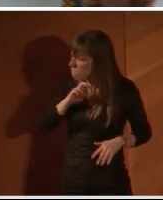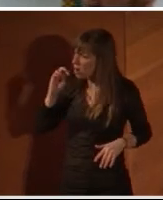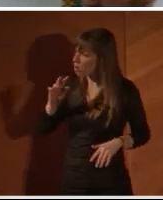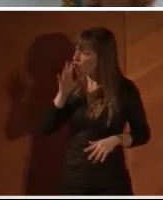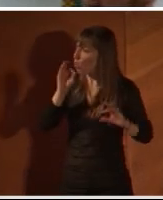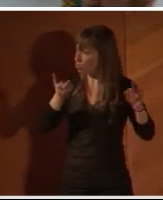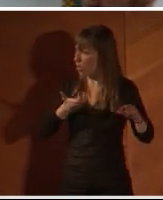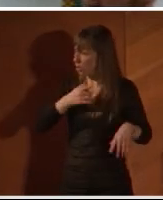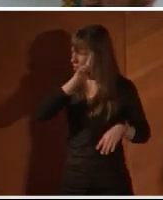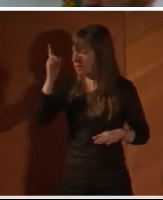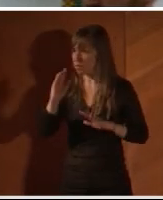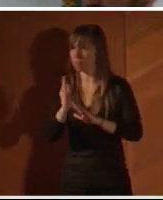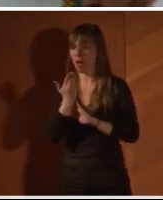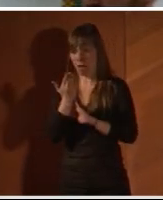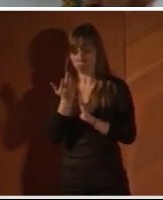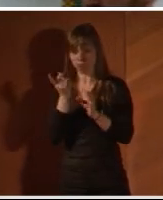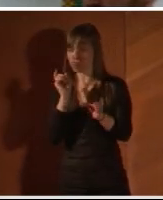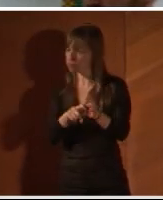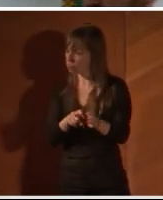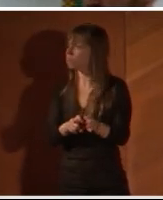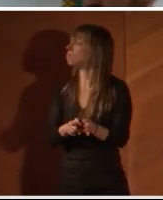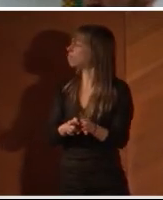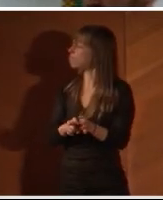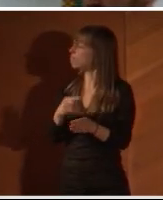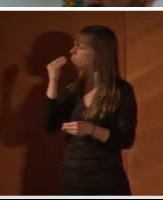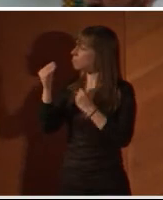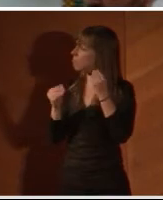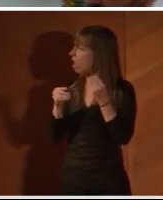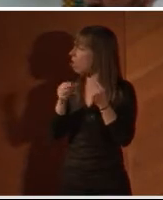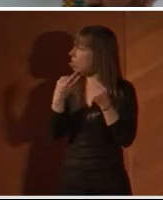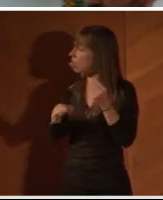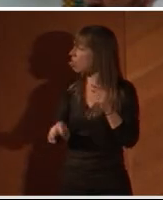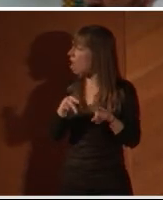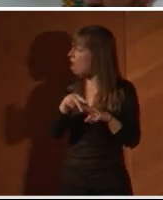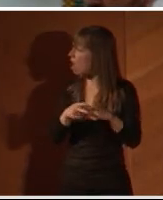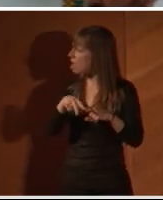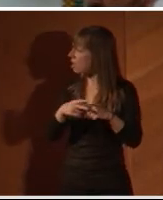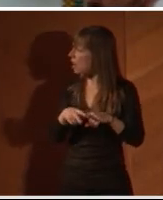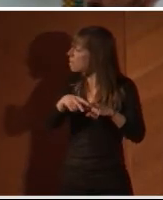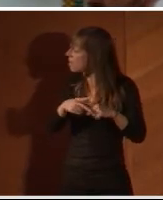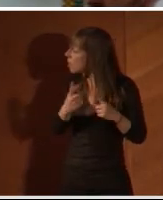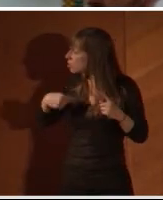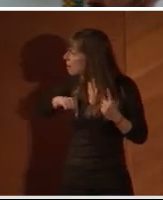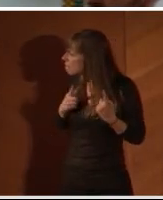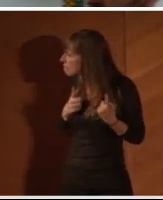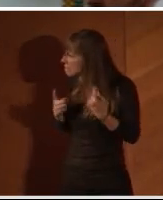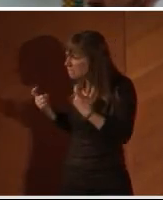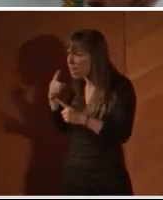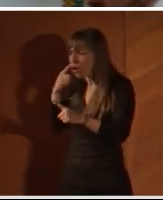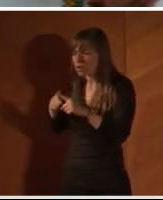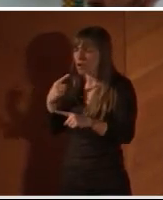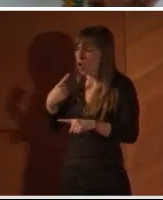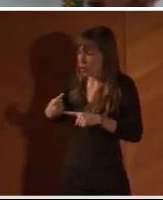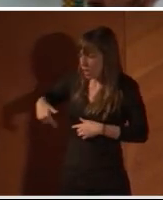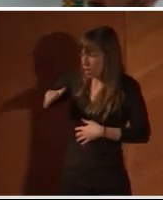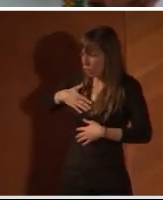propuso participar en ella, vimos una herramienta pues muy necesaria para muchas de las actuaciones que